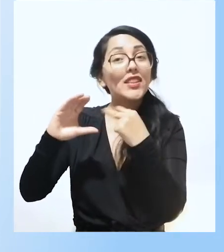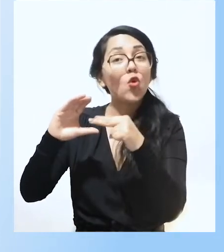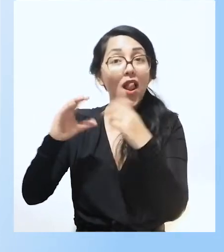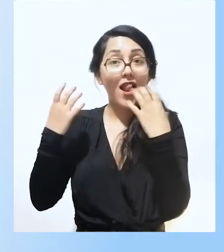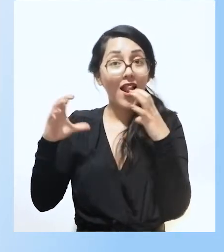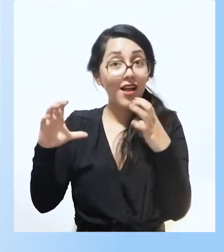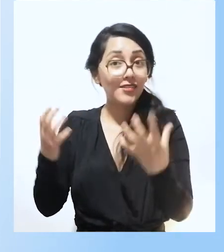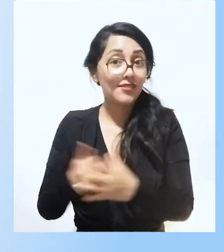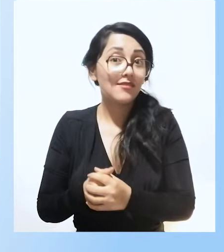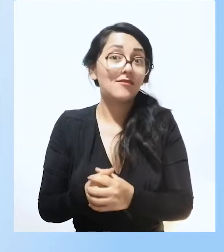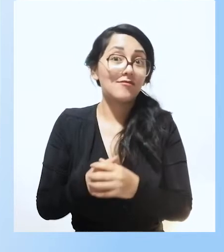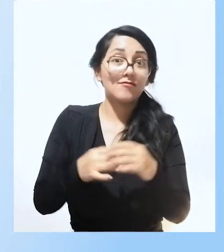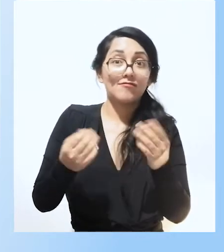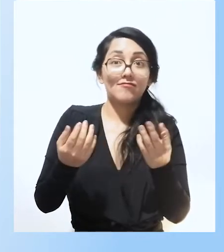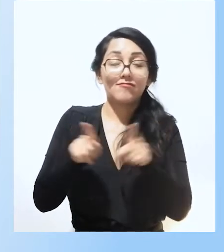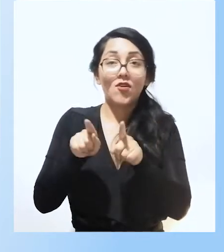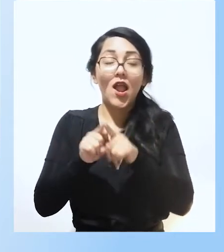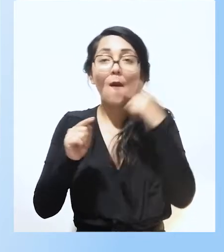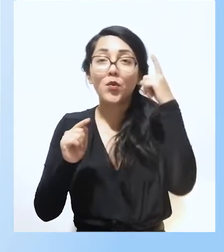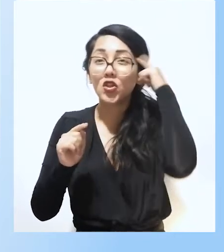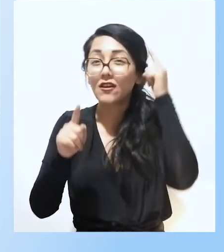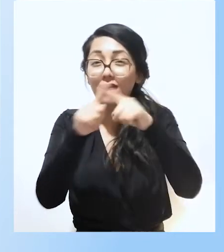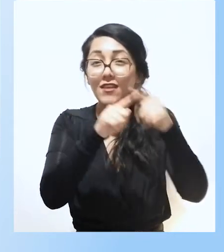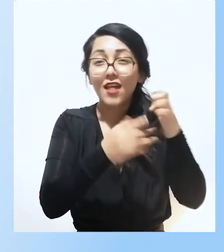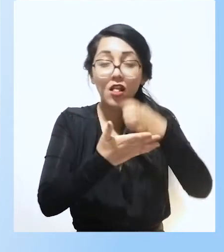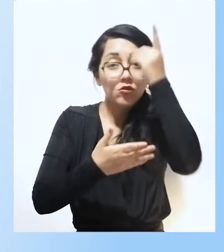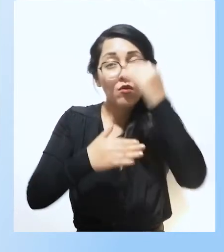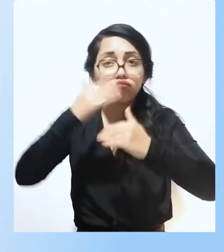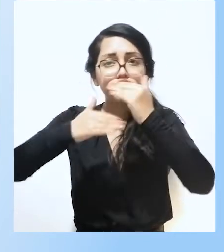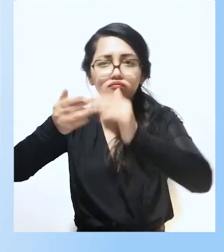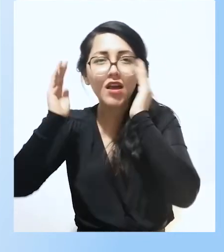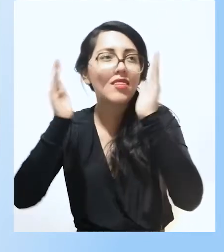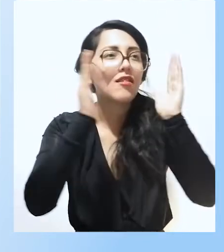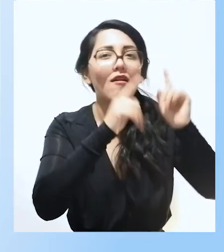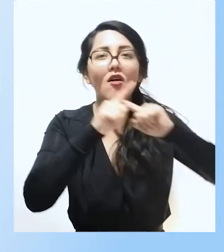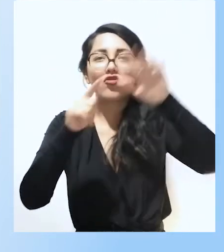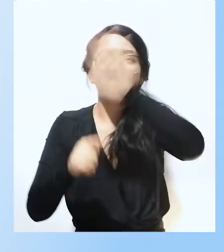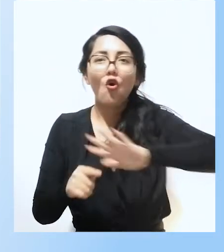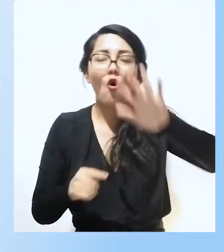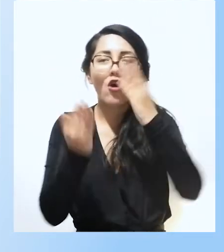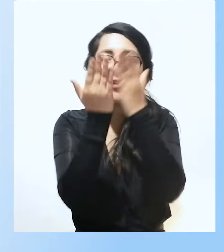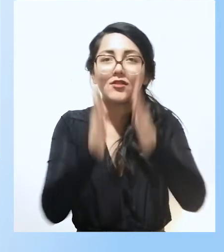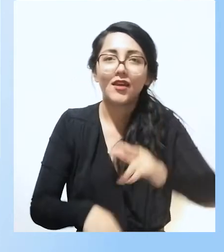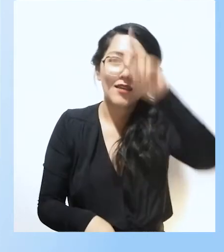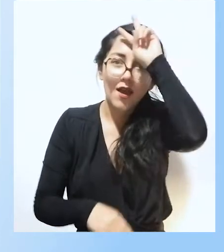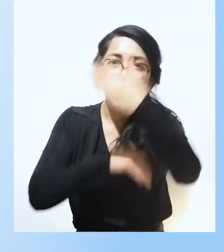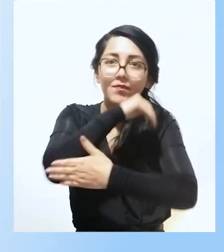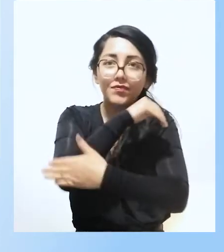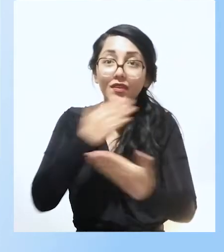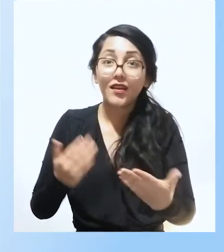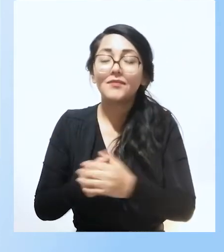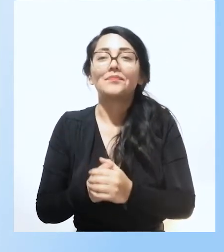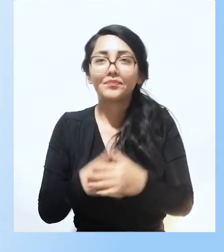implementar políticas educativas que lleguen a atender a la mayor cantidad de estudiantes a nivel nacional. Así también nos demuestra que la